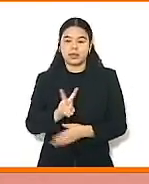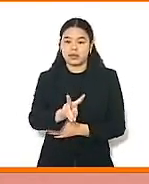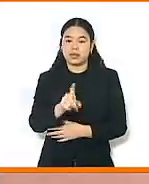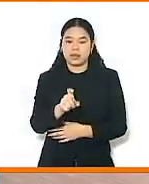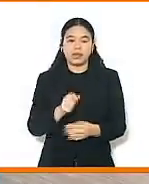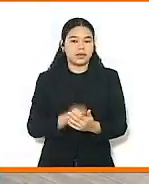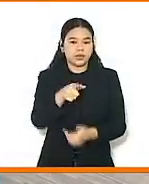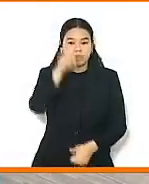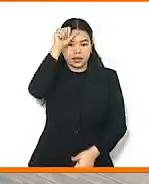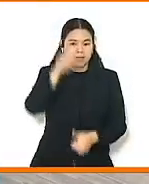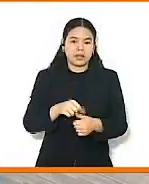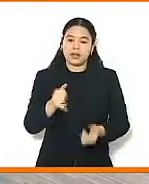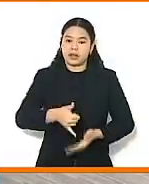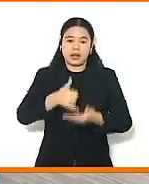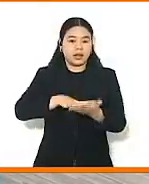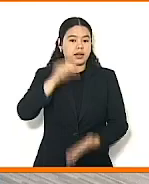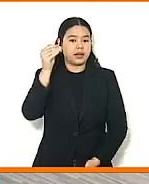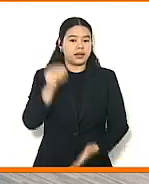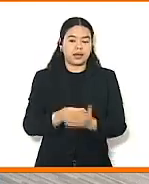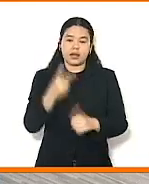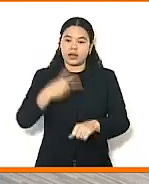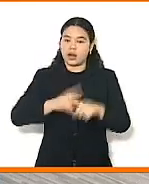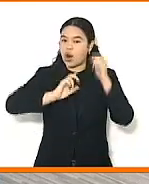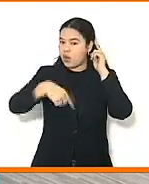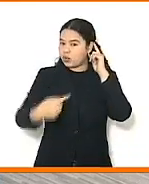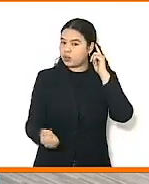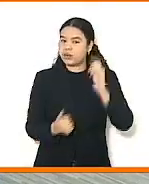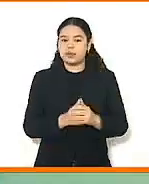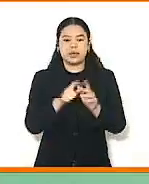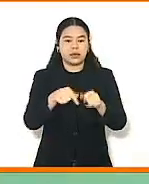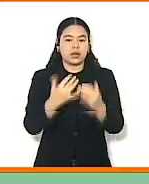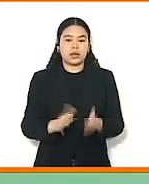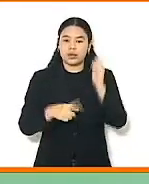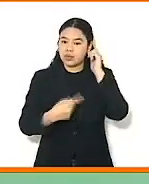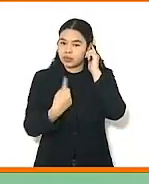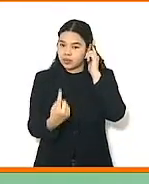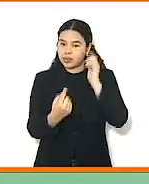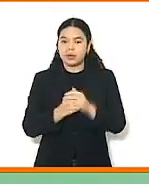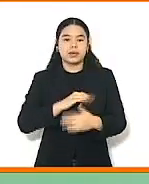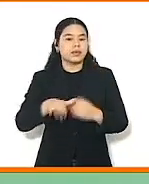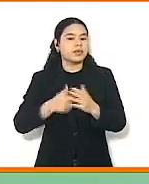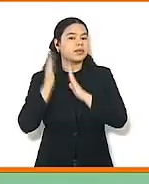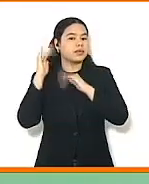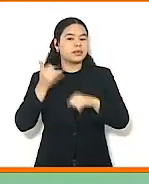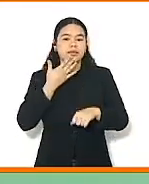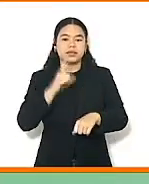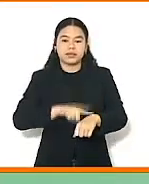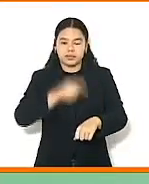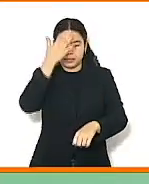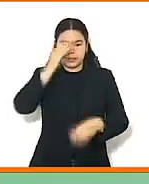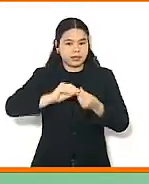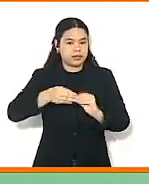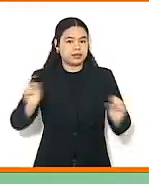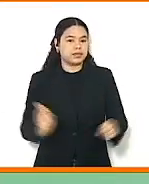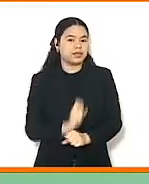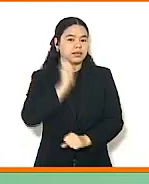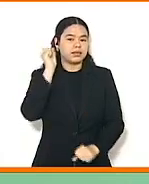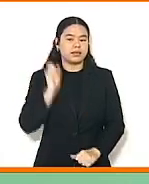2X. Recuerda, tu premio se multiplica por 2 en Diaria, pero si sos jugador para más 1, te deseo muchísima suerte porque el número favorecido